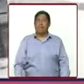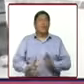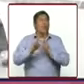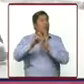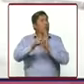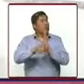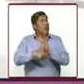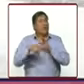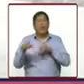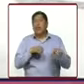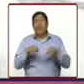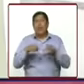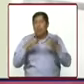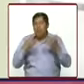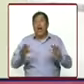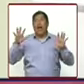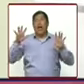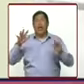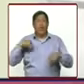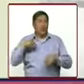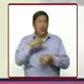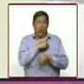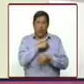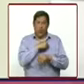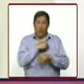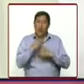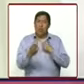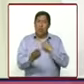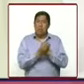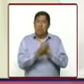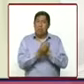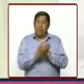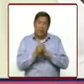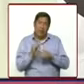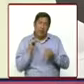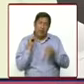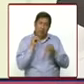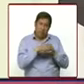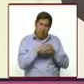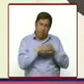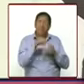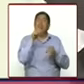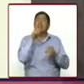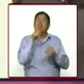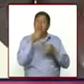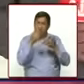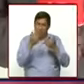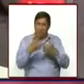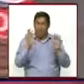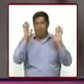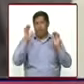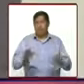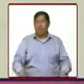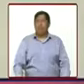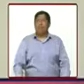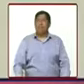Luego la recolecta que se hizo, ya vamos a ir a la entidad bancaria para hacer el depósito correspondiente y que esta ayuda llegue a los más